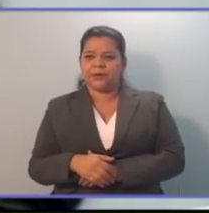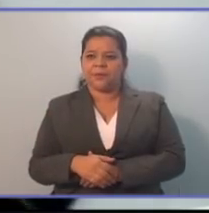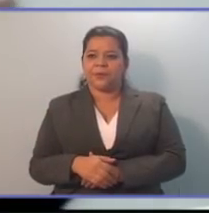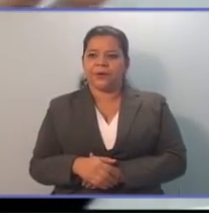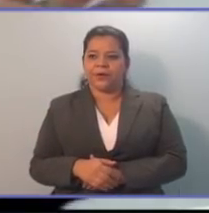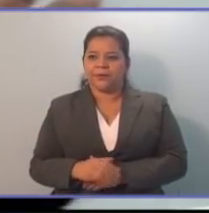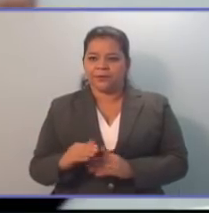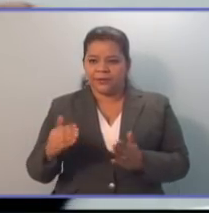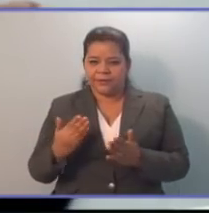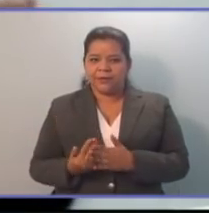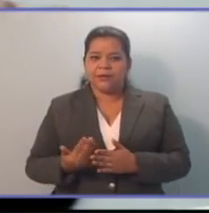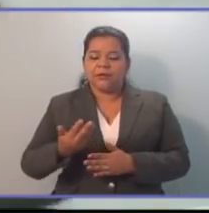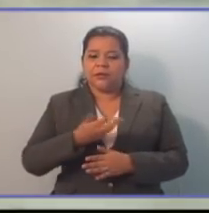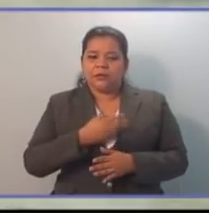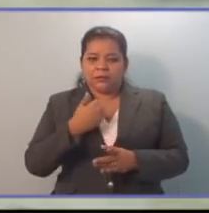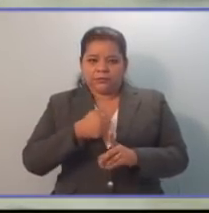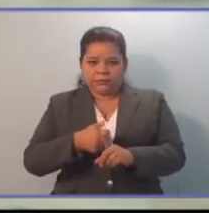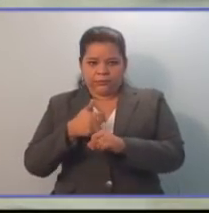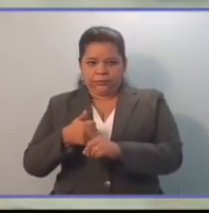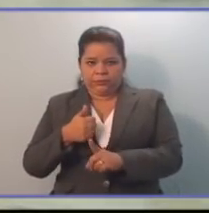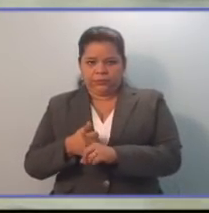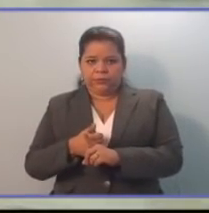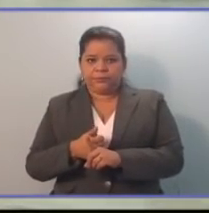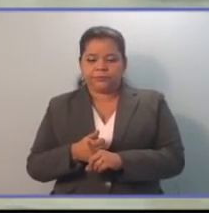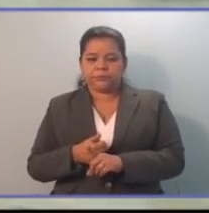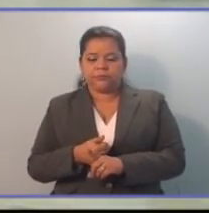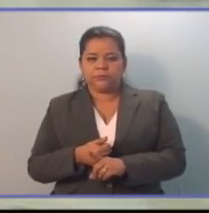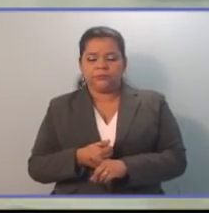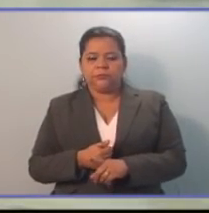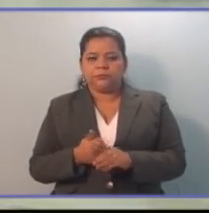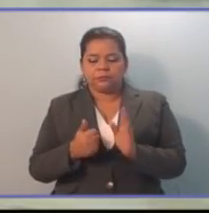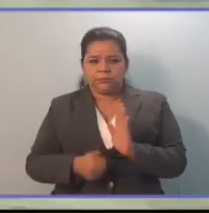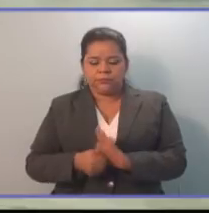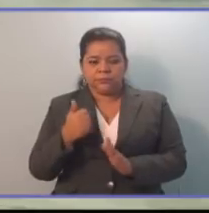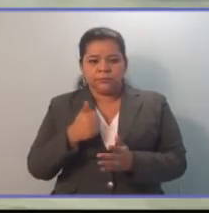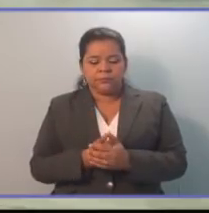más, podríamos decir que urge una